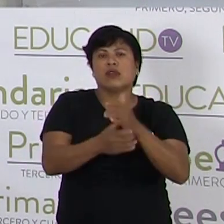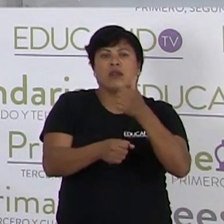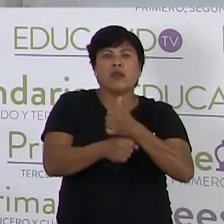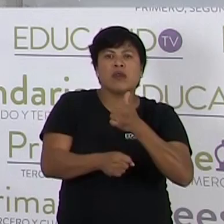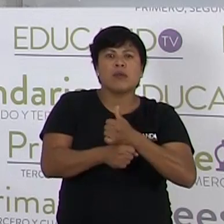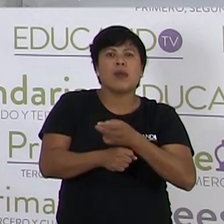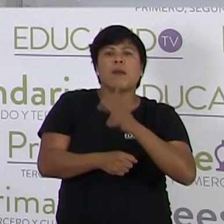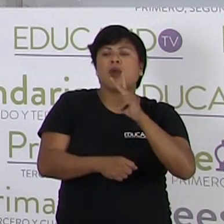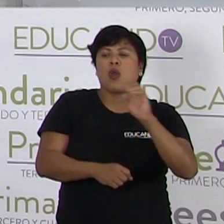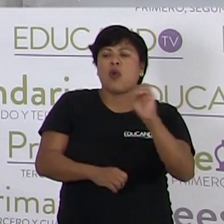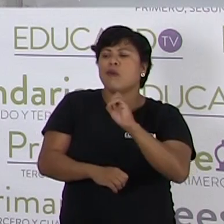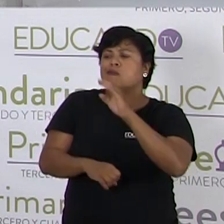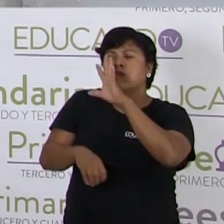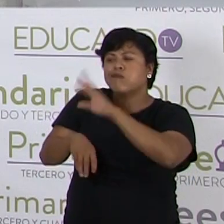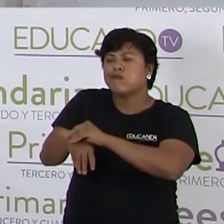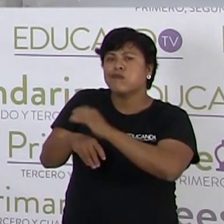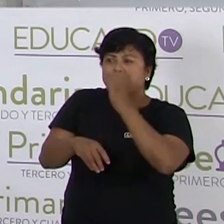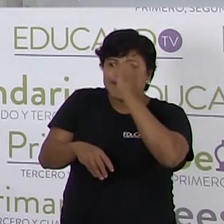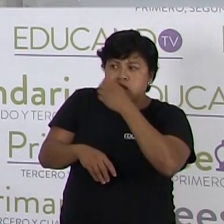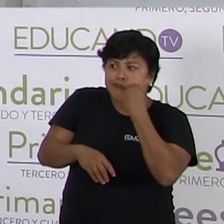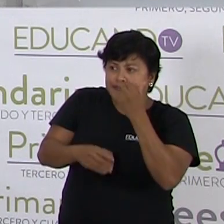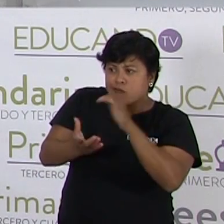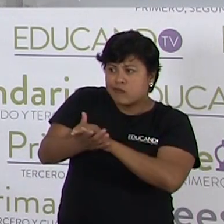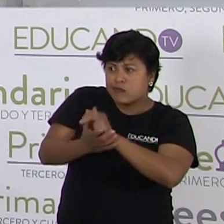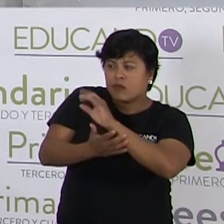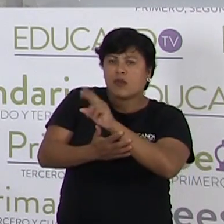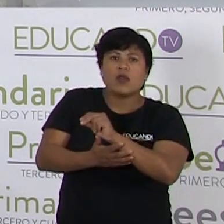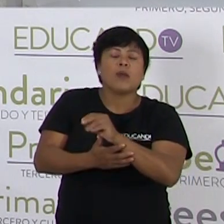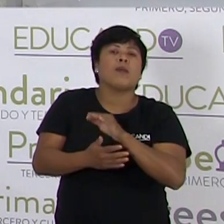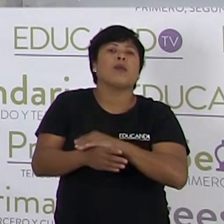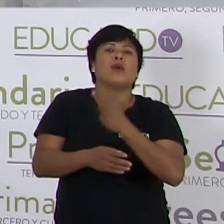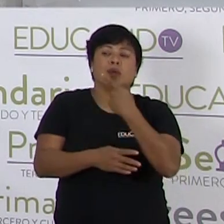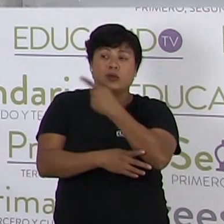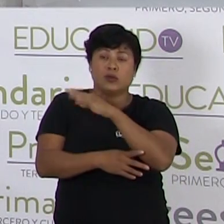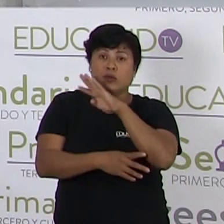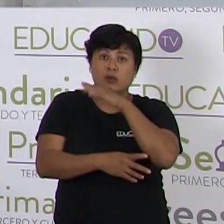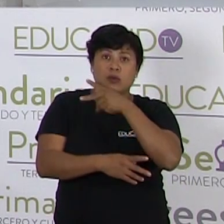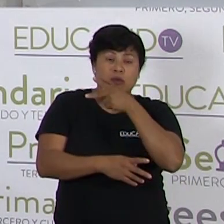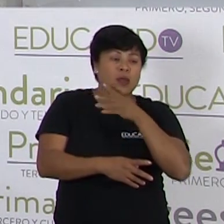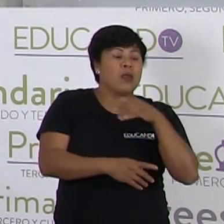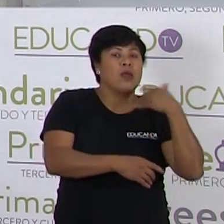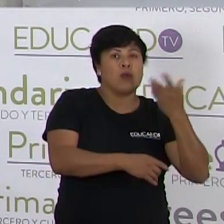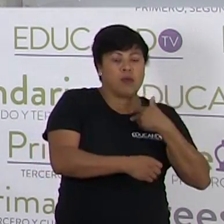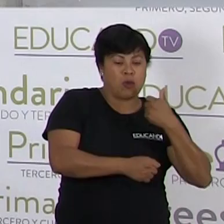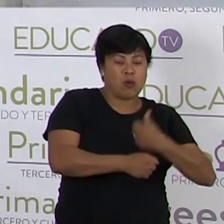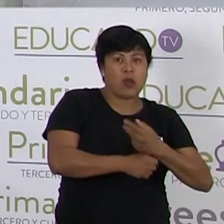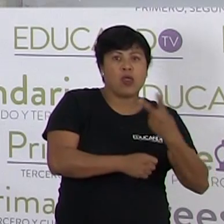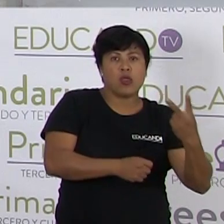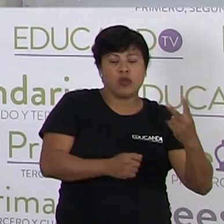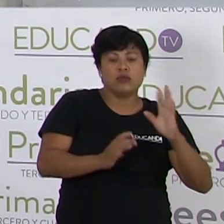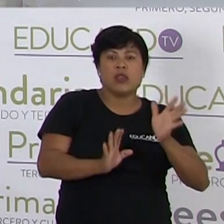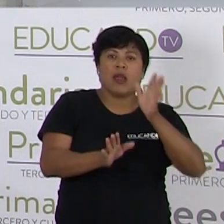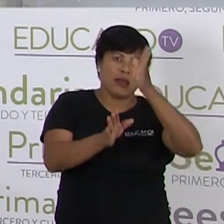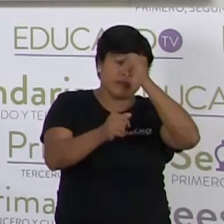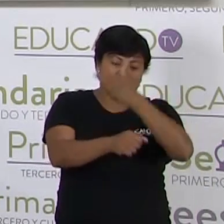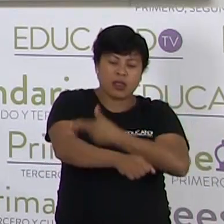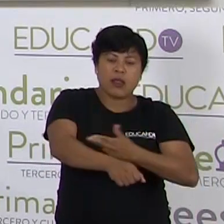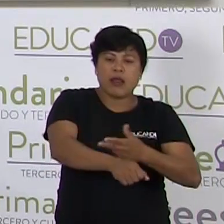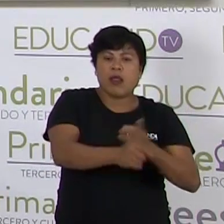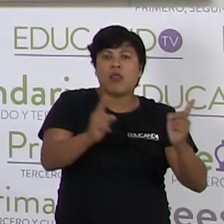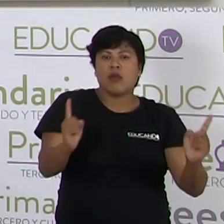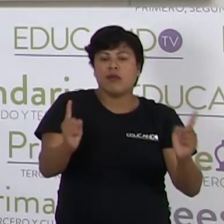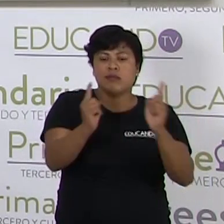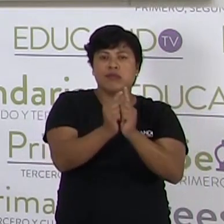sin pedirle su opinión, porque sus papás y los de mi abuelo lo habían arreglado